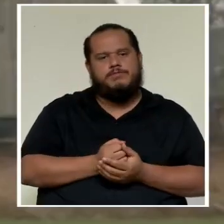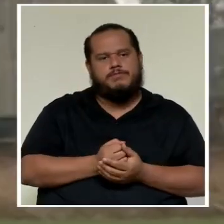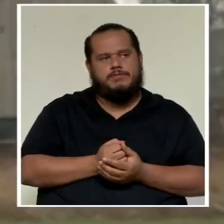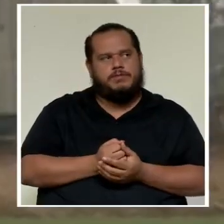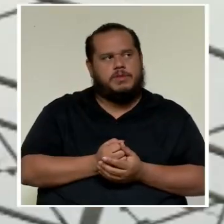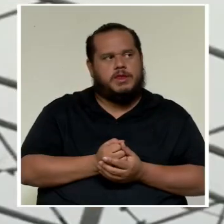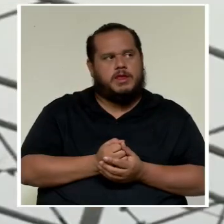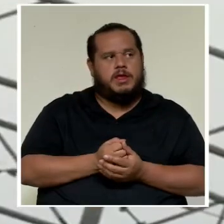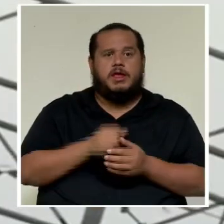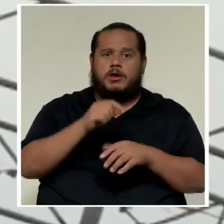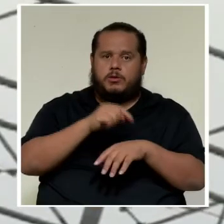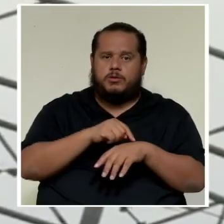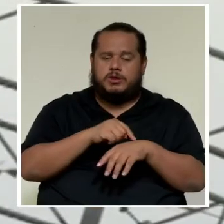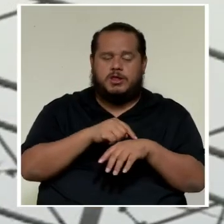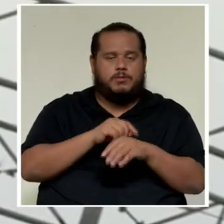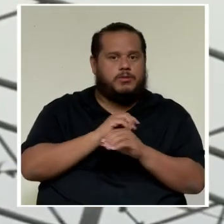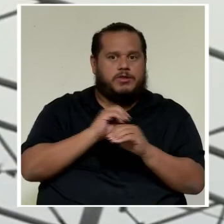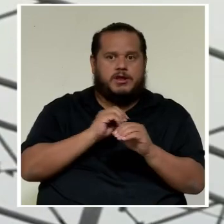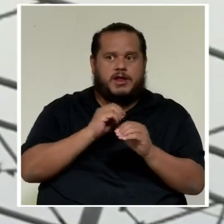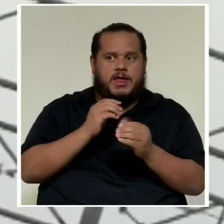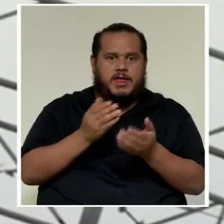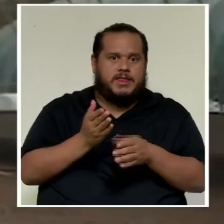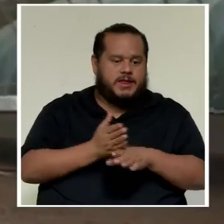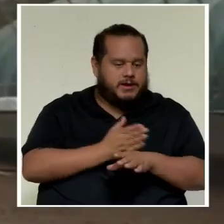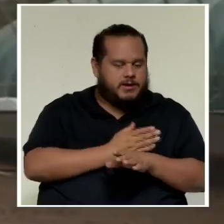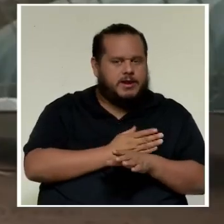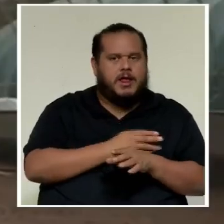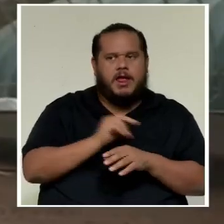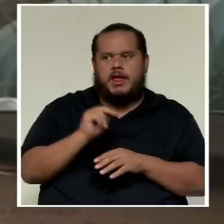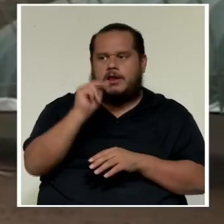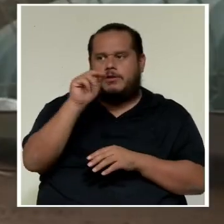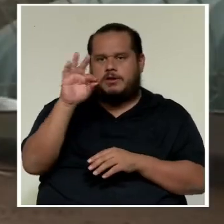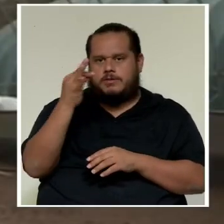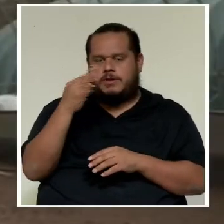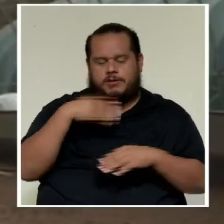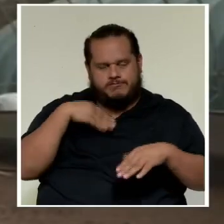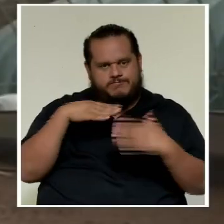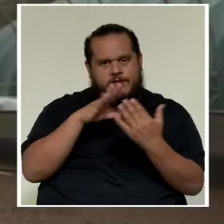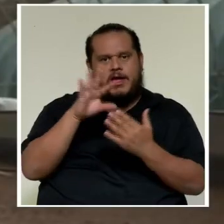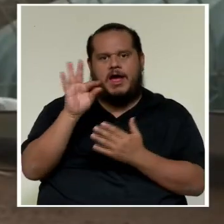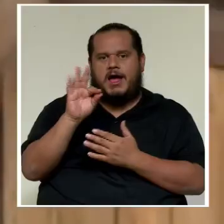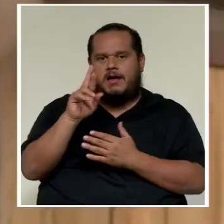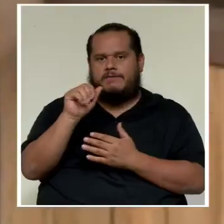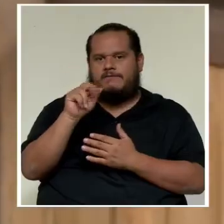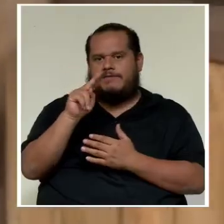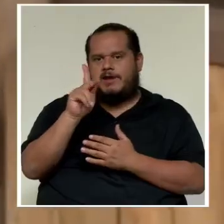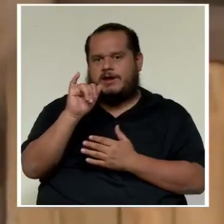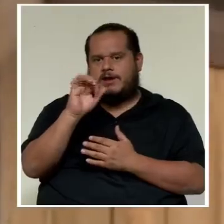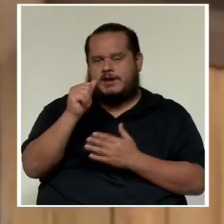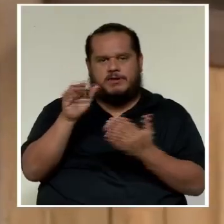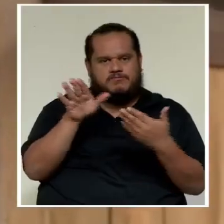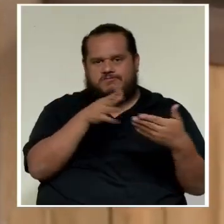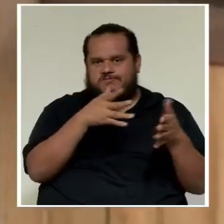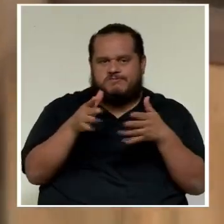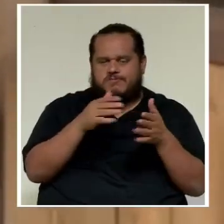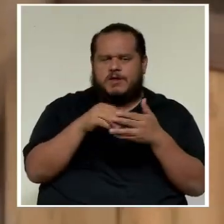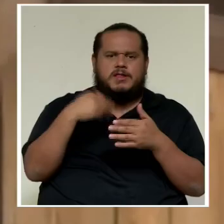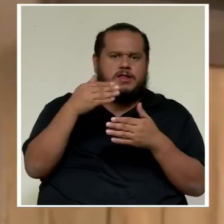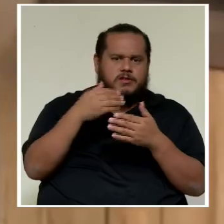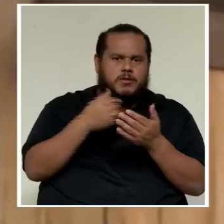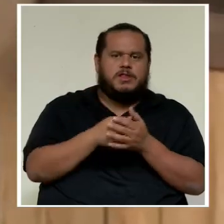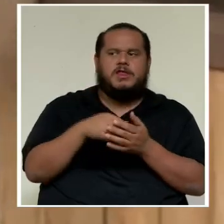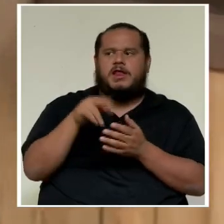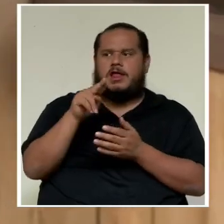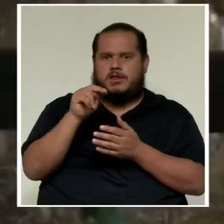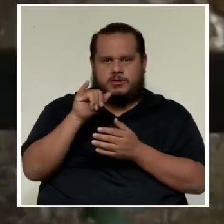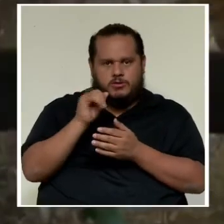Sin tiempo de reponerse, el norte de Francia le hace frente a la tormenta Franklin, tan solo 48 horas después del paso de la tormenta Eunice,